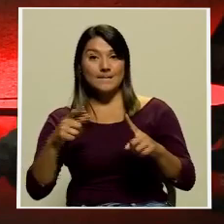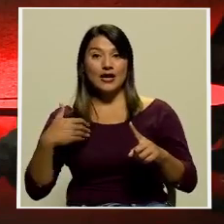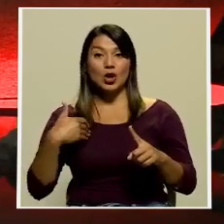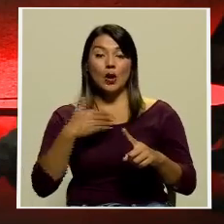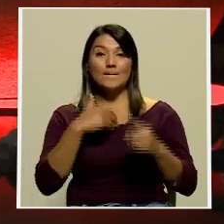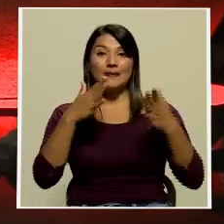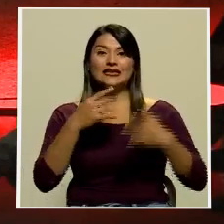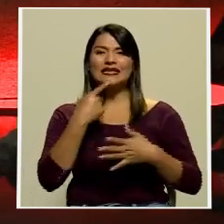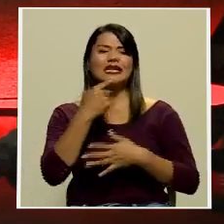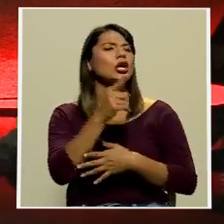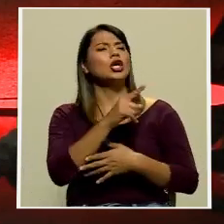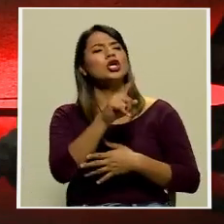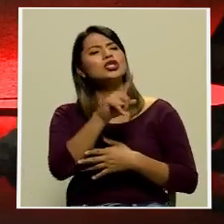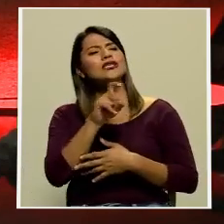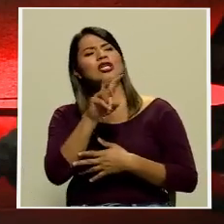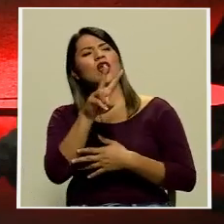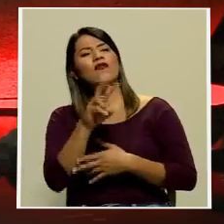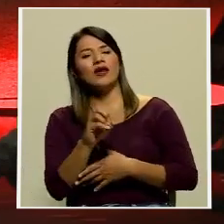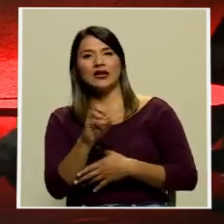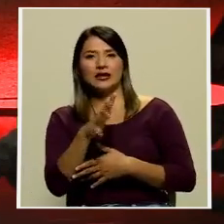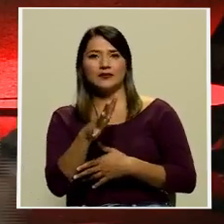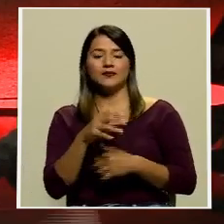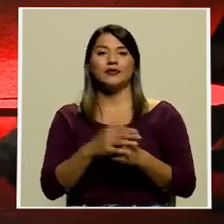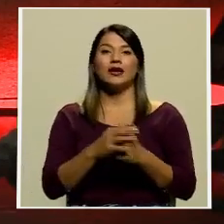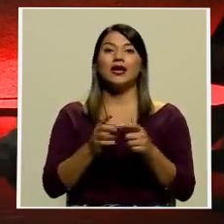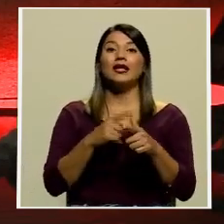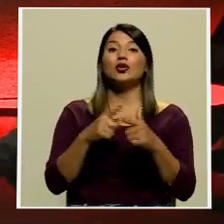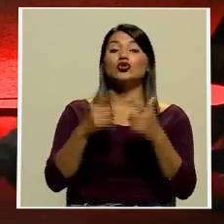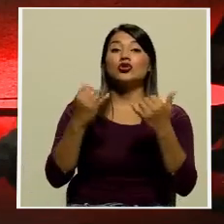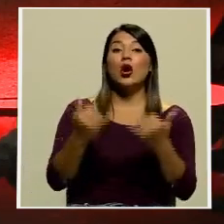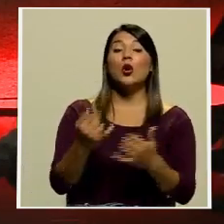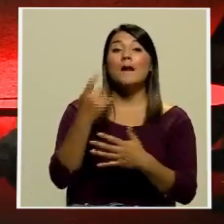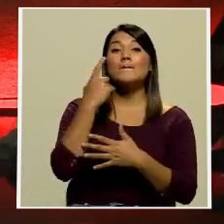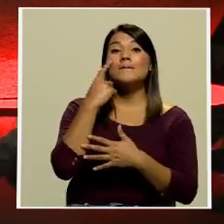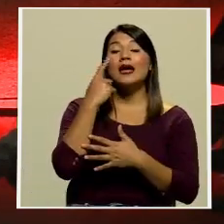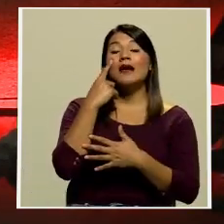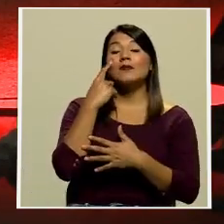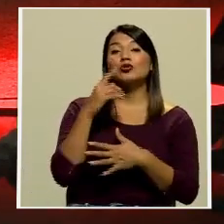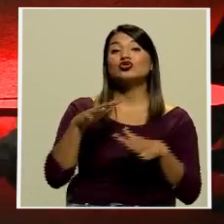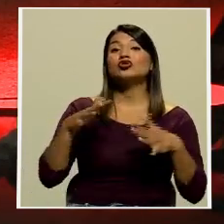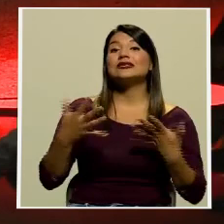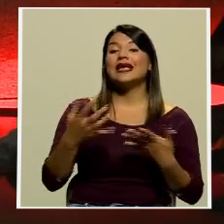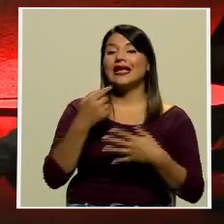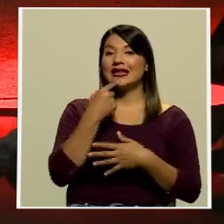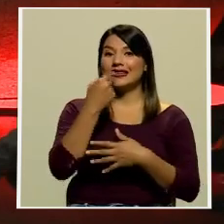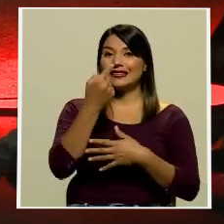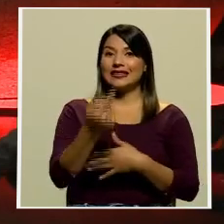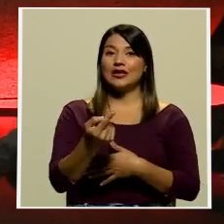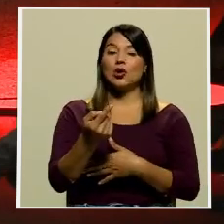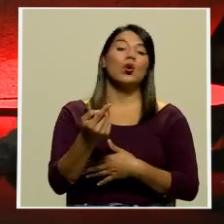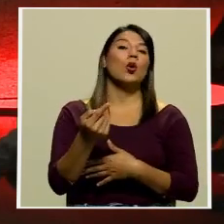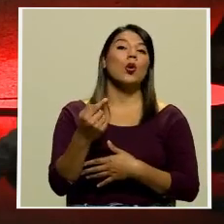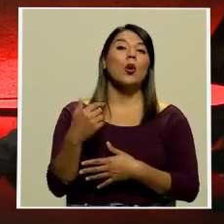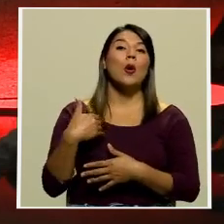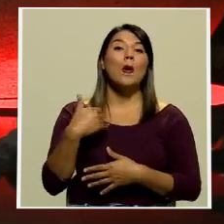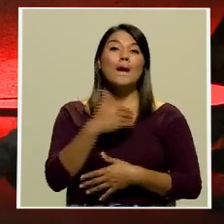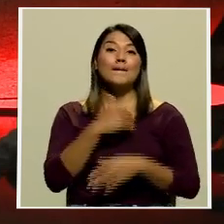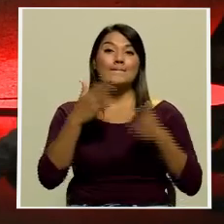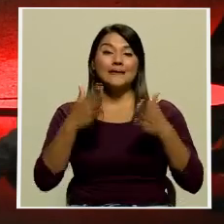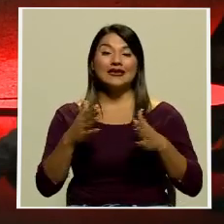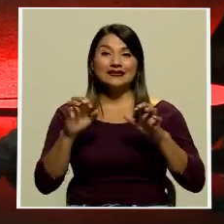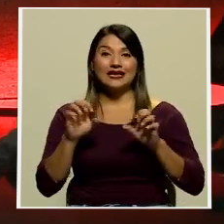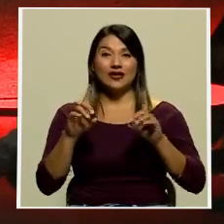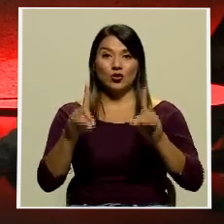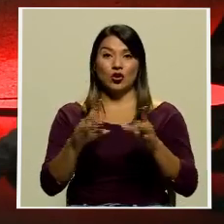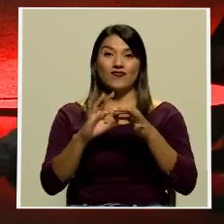eran 120 o poco más. Pero veamos también lo que dijo en su momento la jerarca de educación